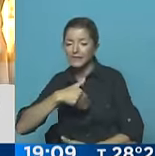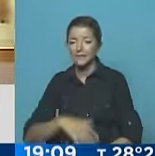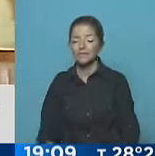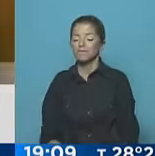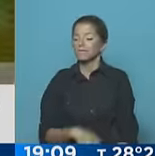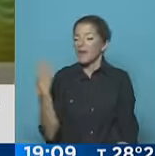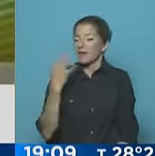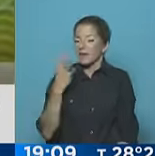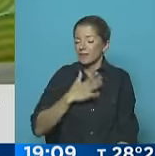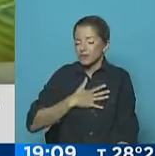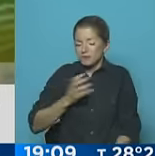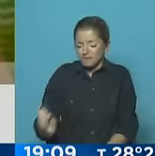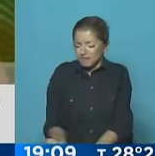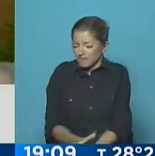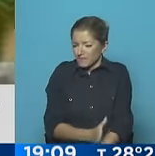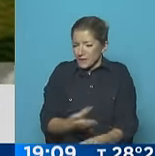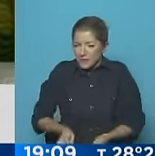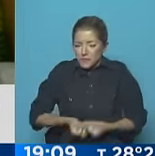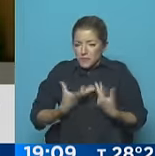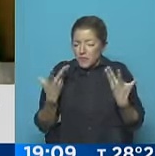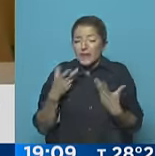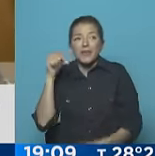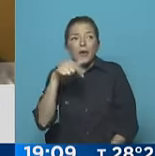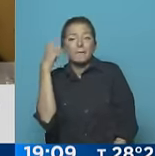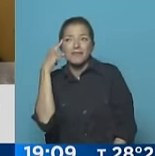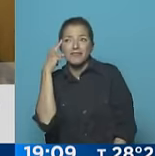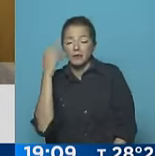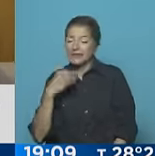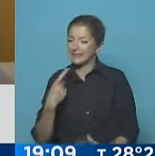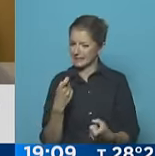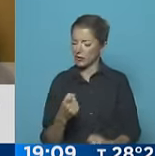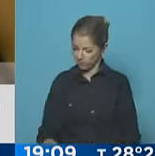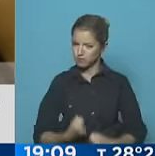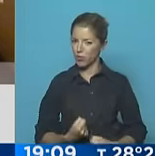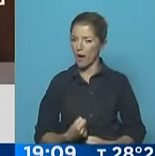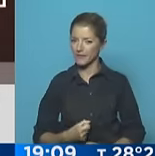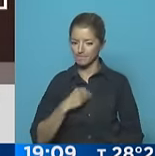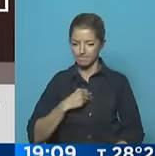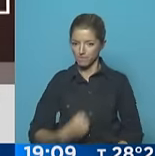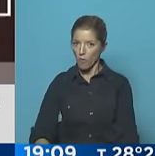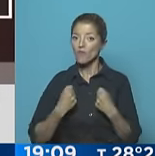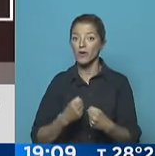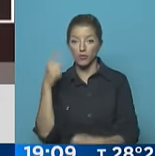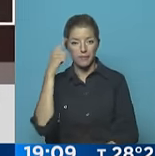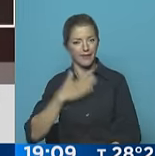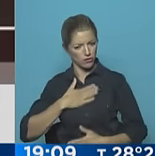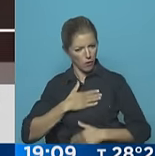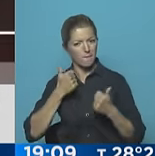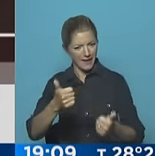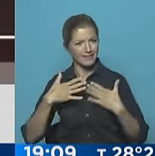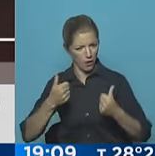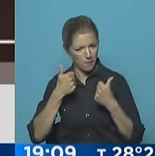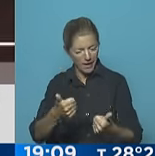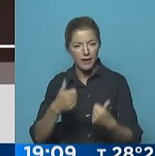La verdad me tiene muy emocionada y estoy tratando de sentirme fuerte, de hacerme fuerte, de creer que estoy muy bien, que lo voy a